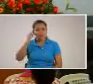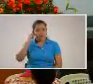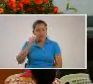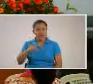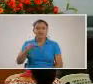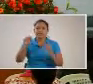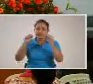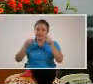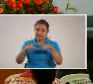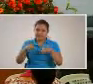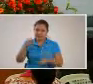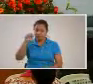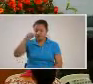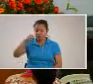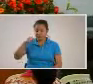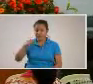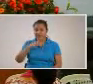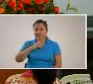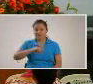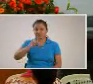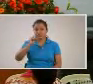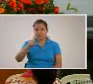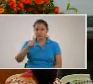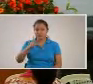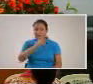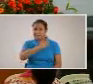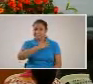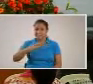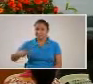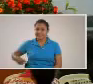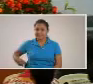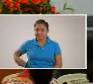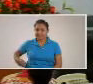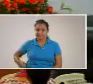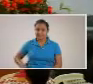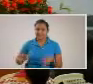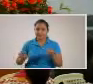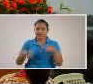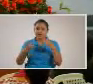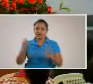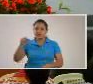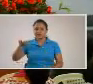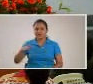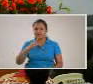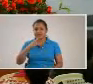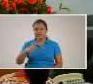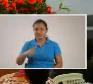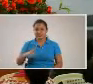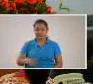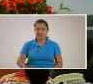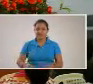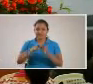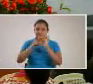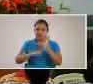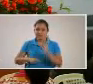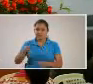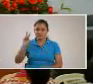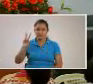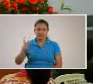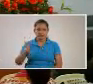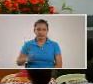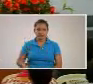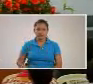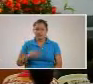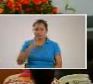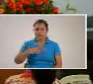un personaje, es un príncipe. Entonces, aquí dice, versículo 2, hijo de